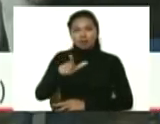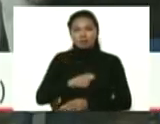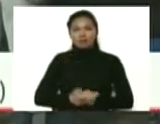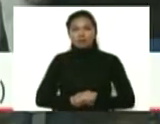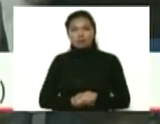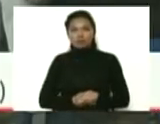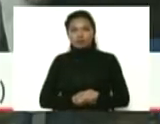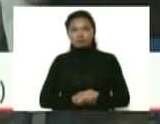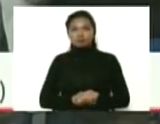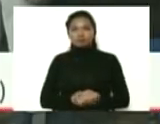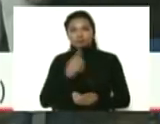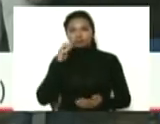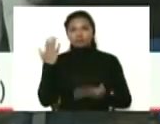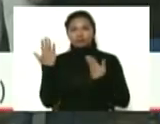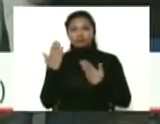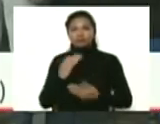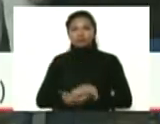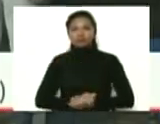Adelante.